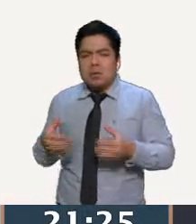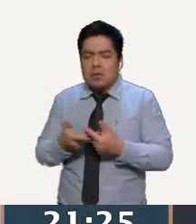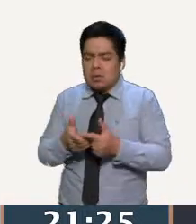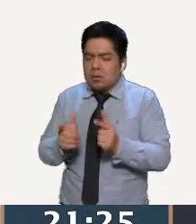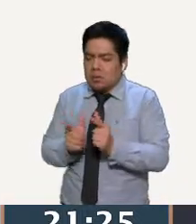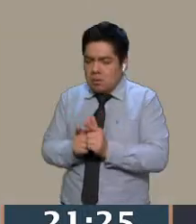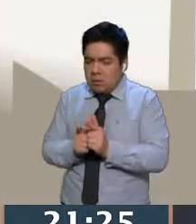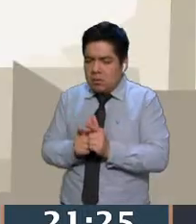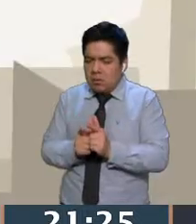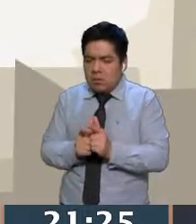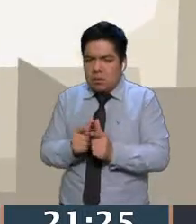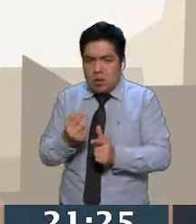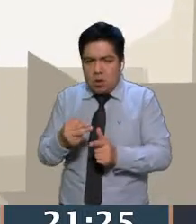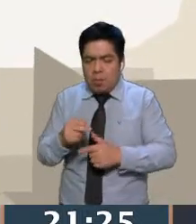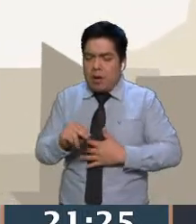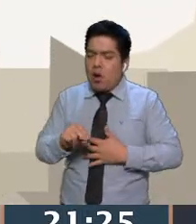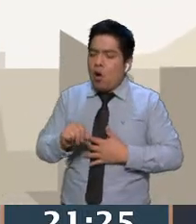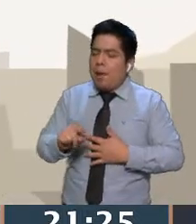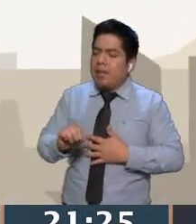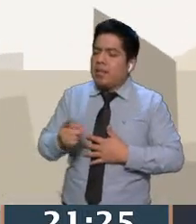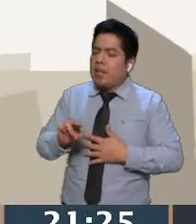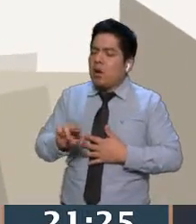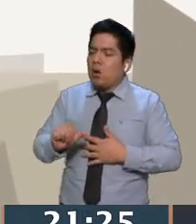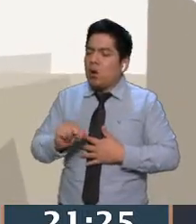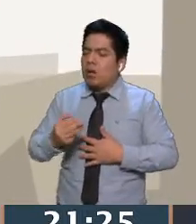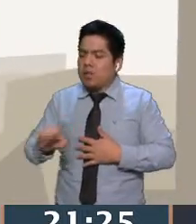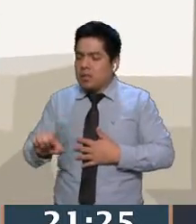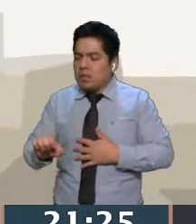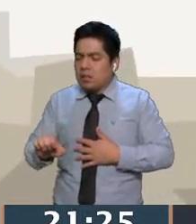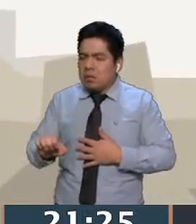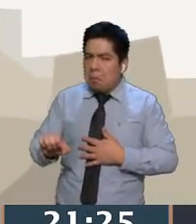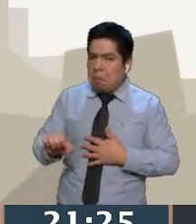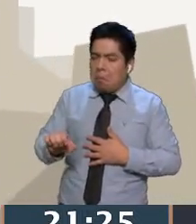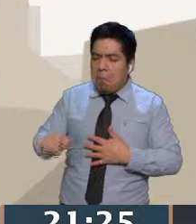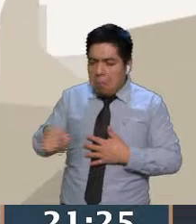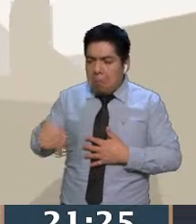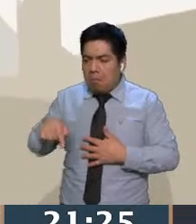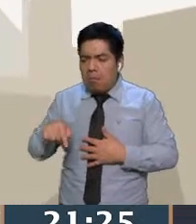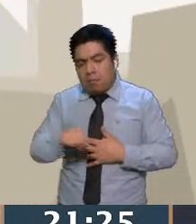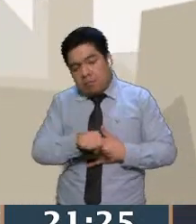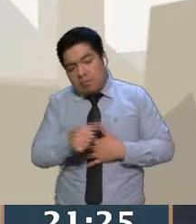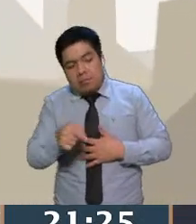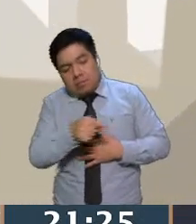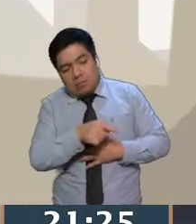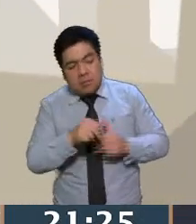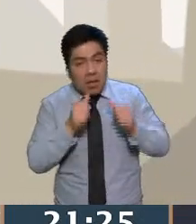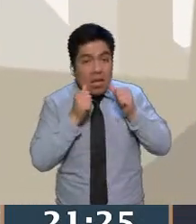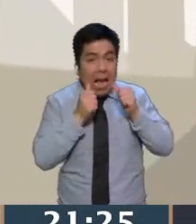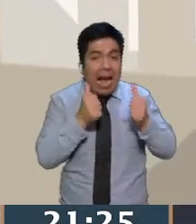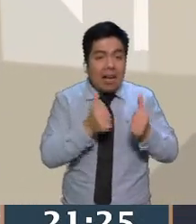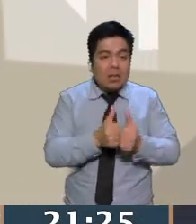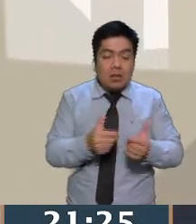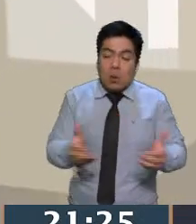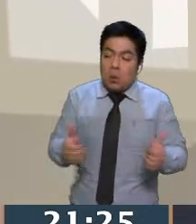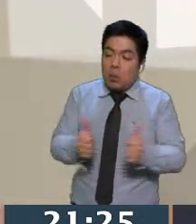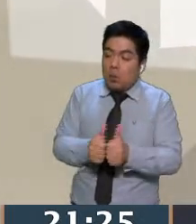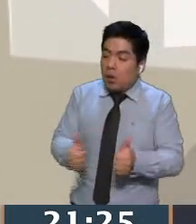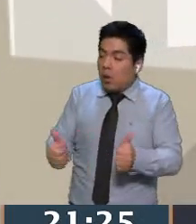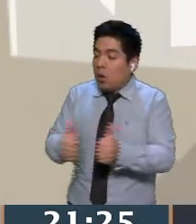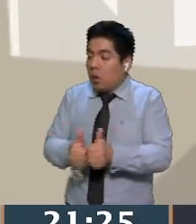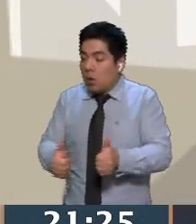Más Derroches, que pues conformaba con otras asociaciones civiles